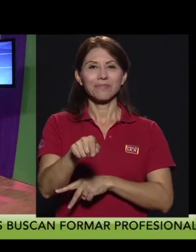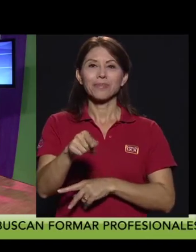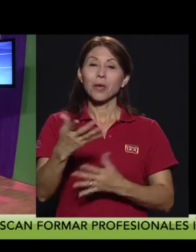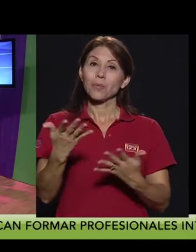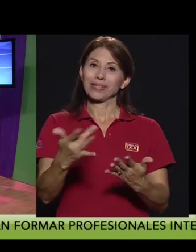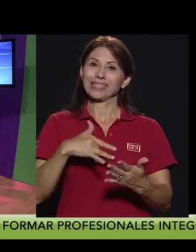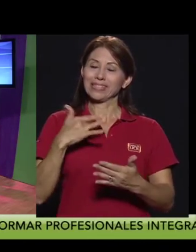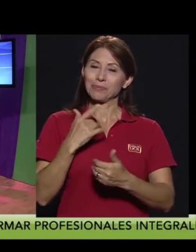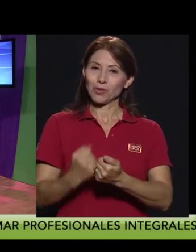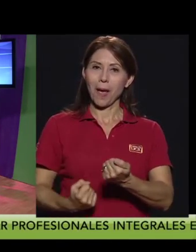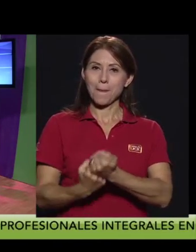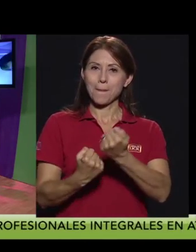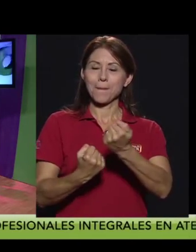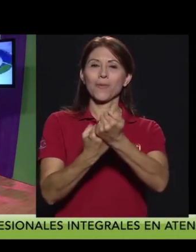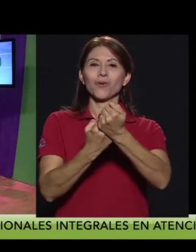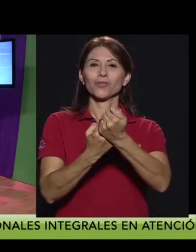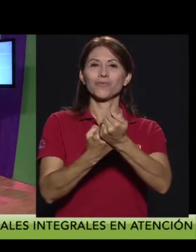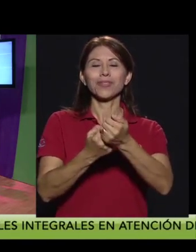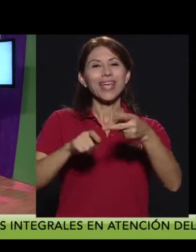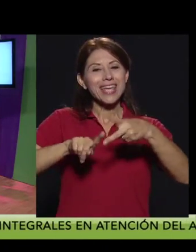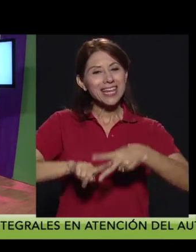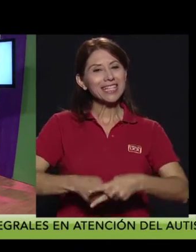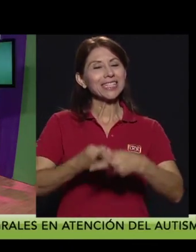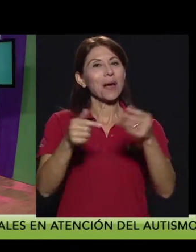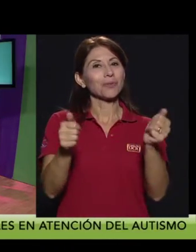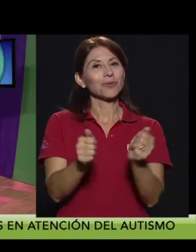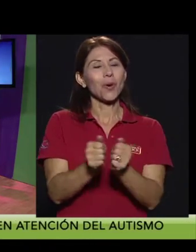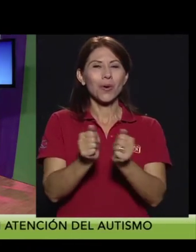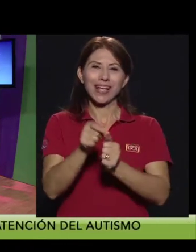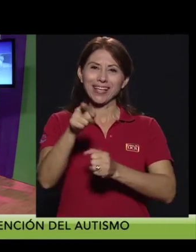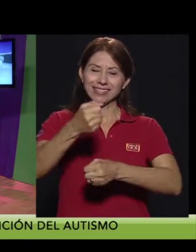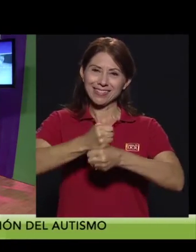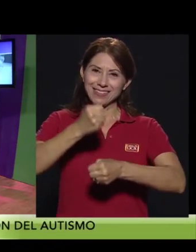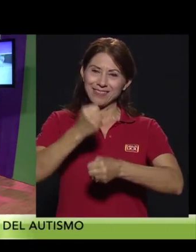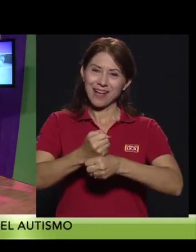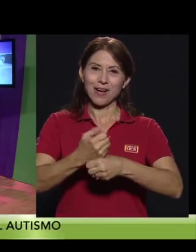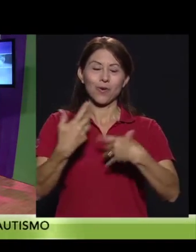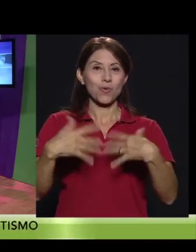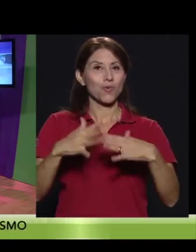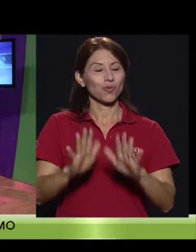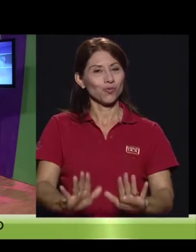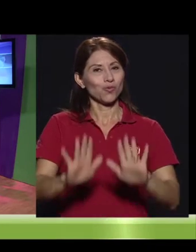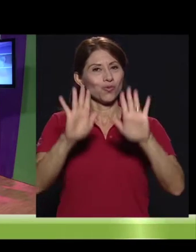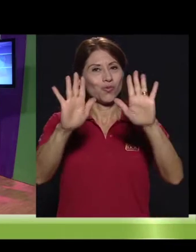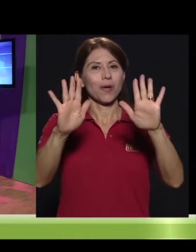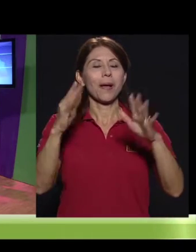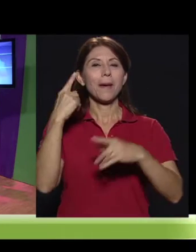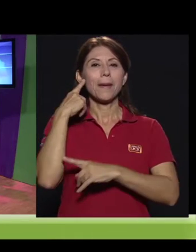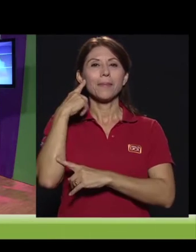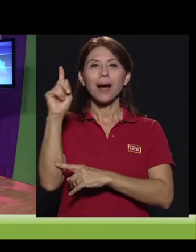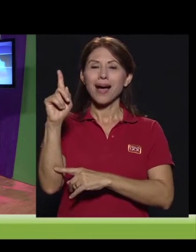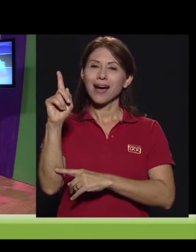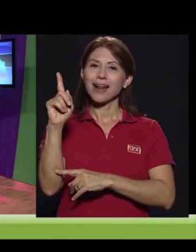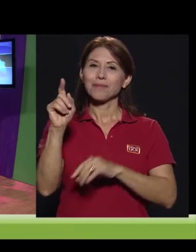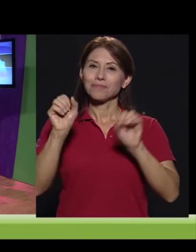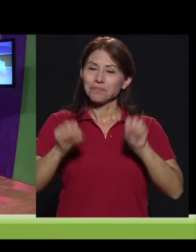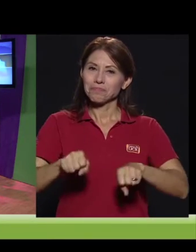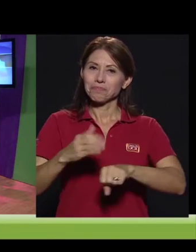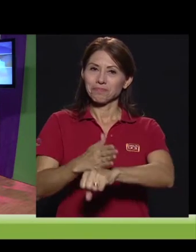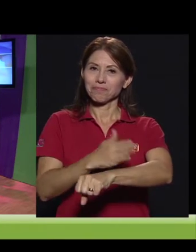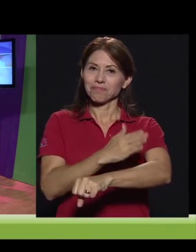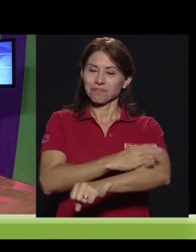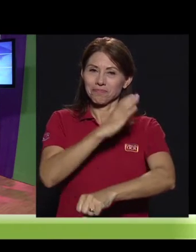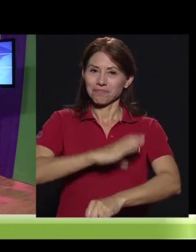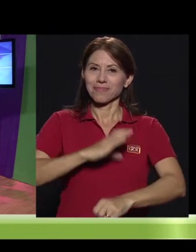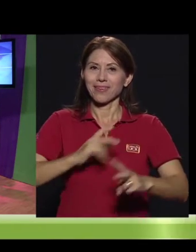y, pues, iniciamos con esta quijotada, como dijo una de las profesionales, verdad, para poder mejorar